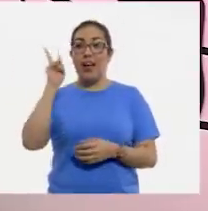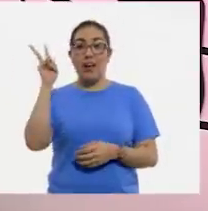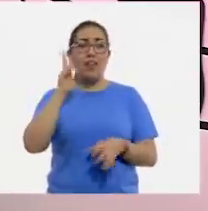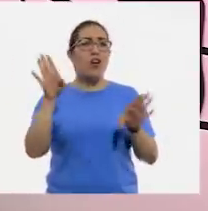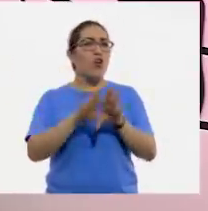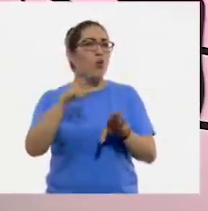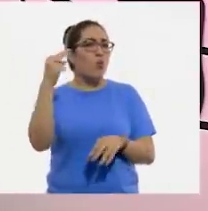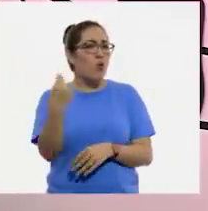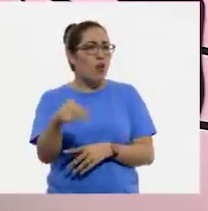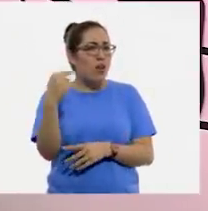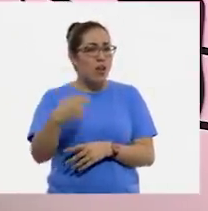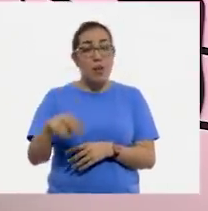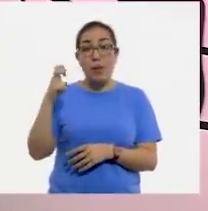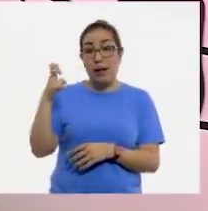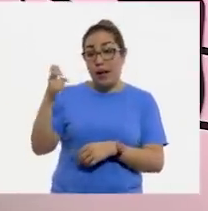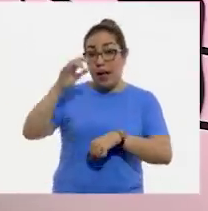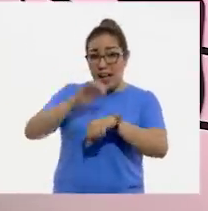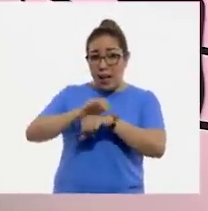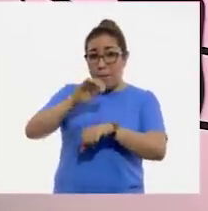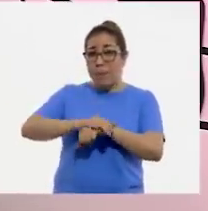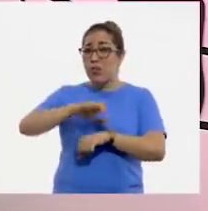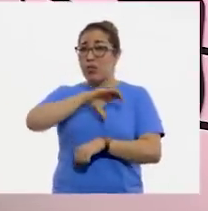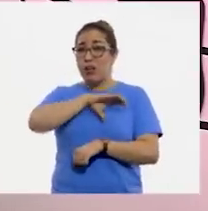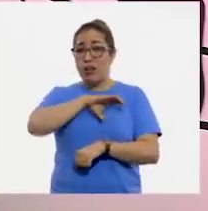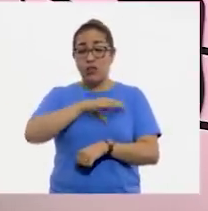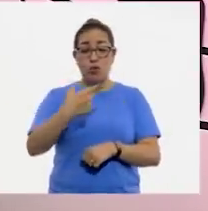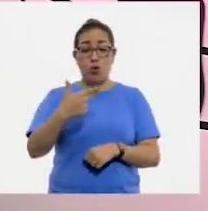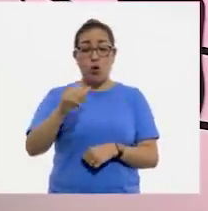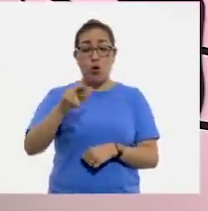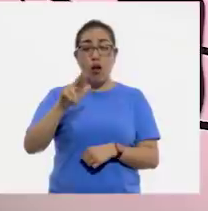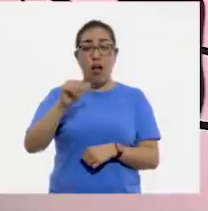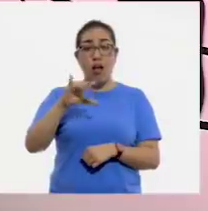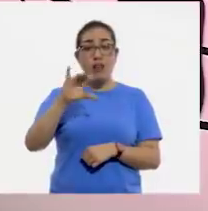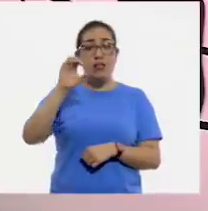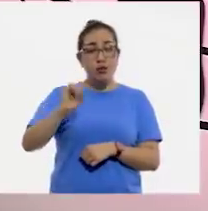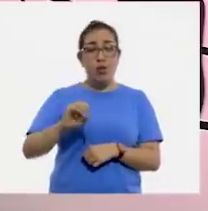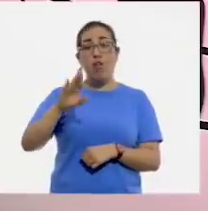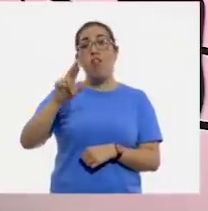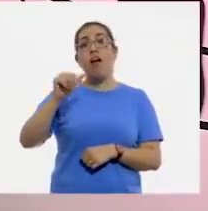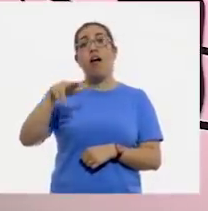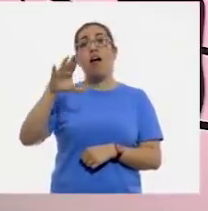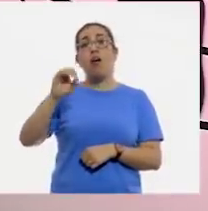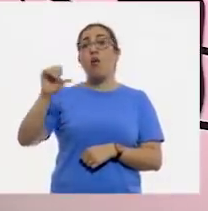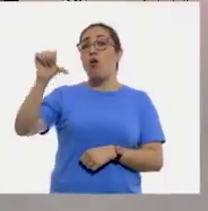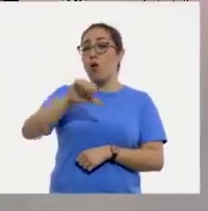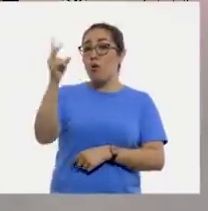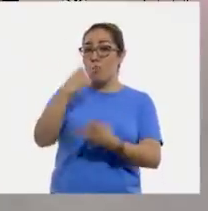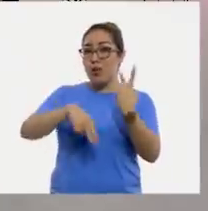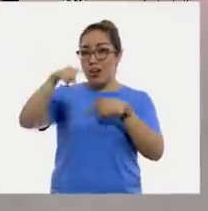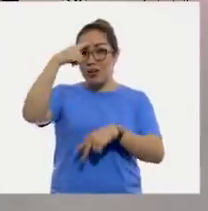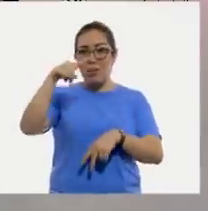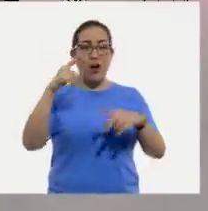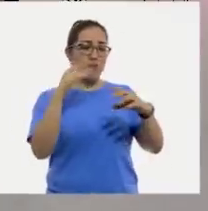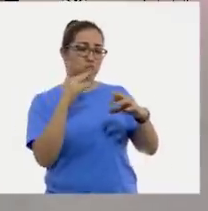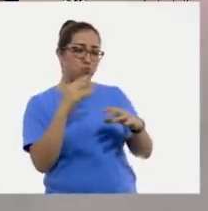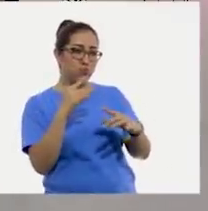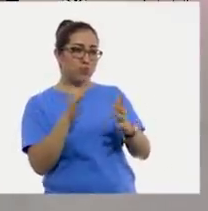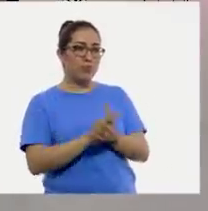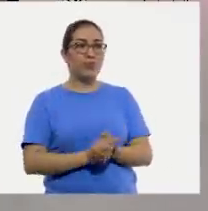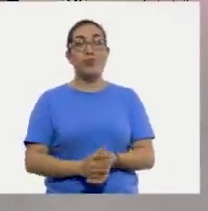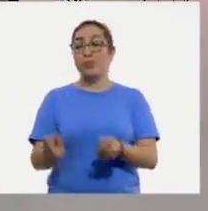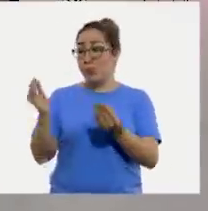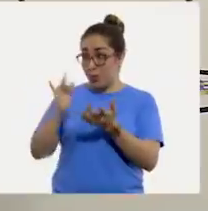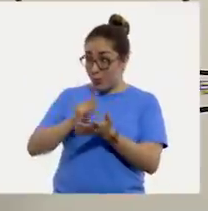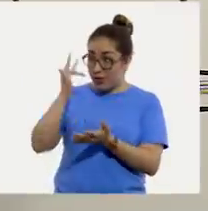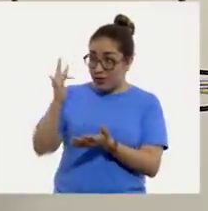este queridísimo amigo nuestro que se llama Horacio Franco y que ha venido a tocar para nosotros. Bienvenido, Horacio Franco, a este programa. Muchas gracias,